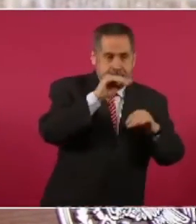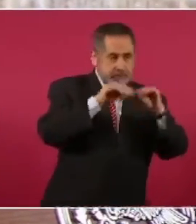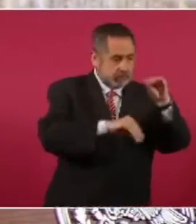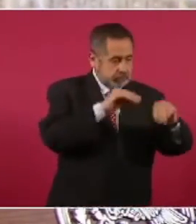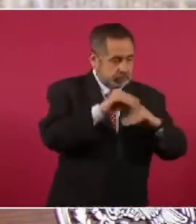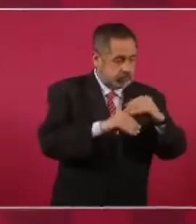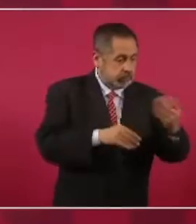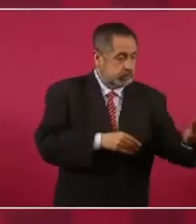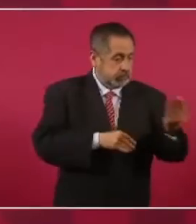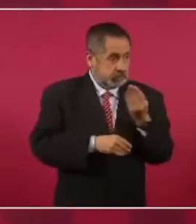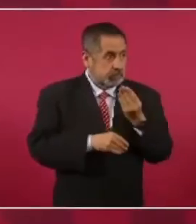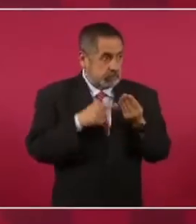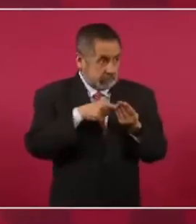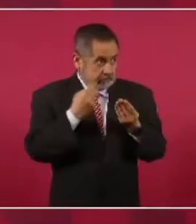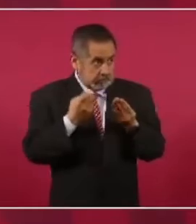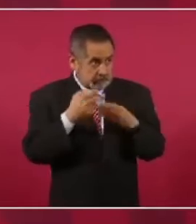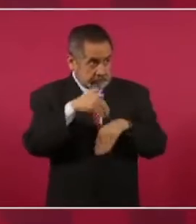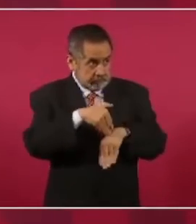y les entregaron